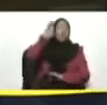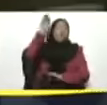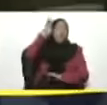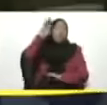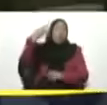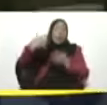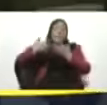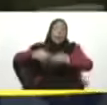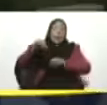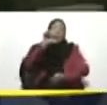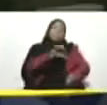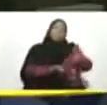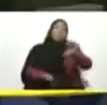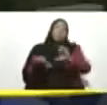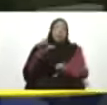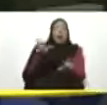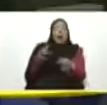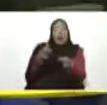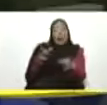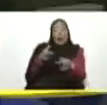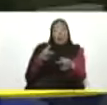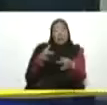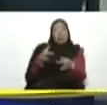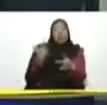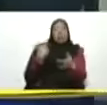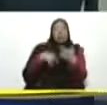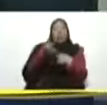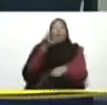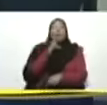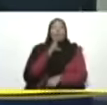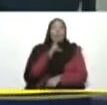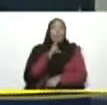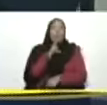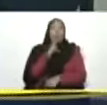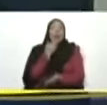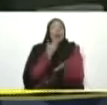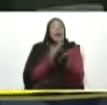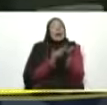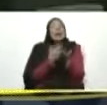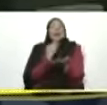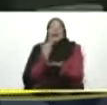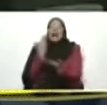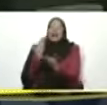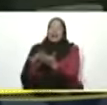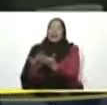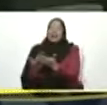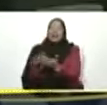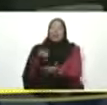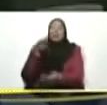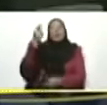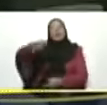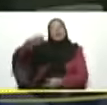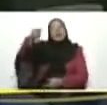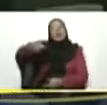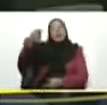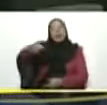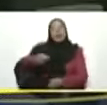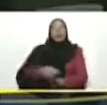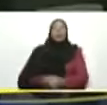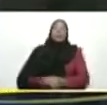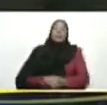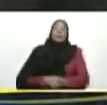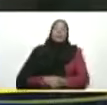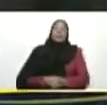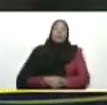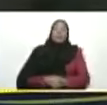la petroquímica, para el gas y para el oro. Muchas gracias. Salam aleikum.